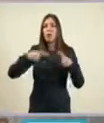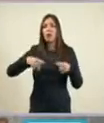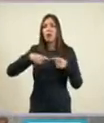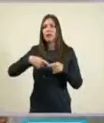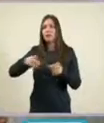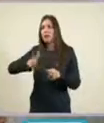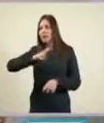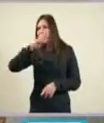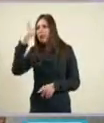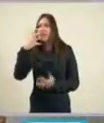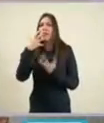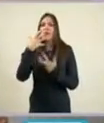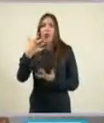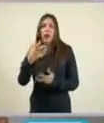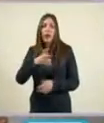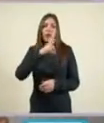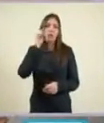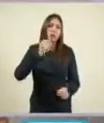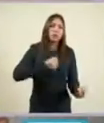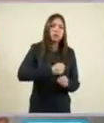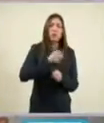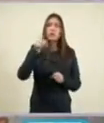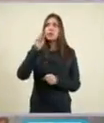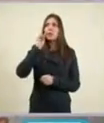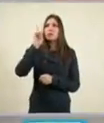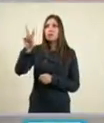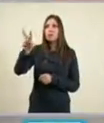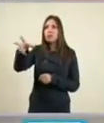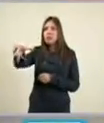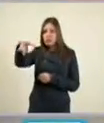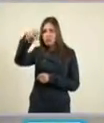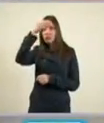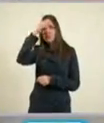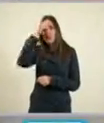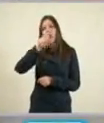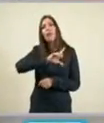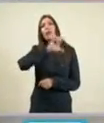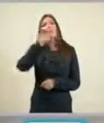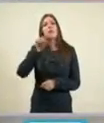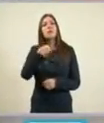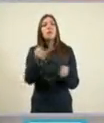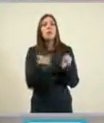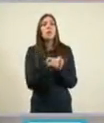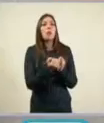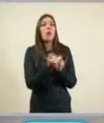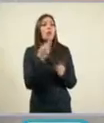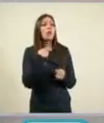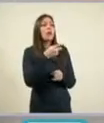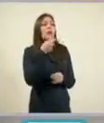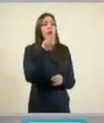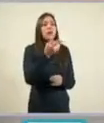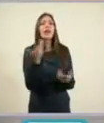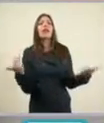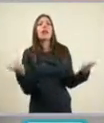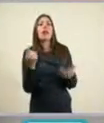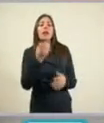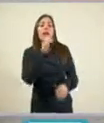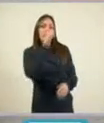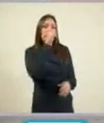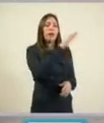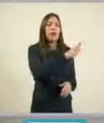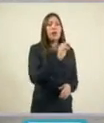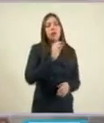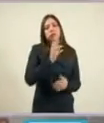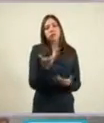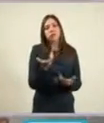si el entorno es violento, si en tu casa hay violencia, bueno, tú aprendes que esa es la manera en la que se debe responder. Y si en tu grupo humano se entiende